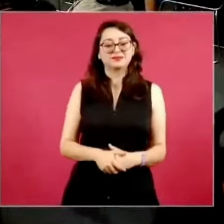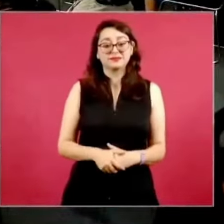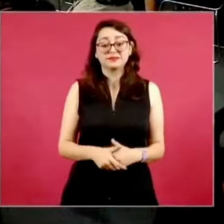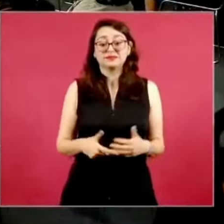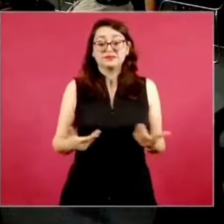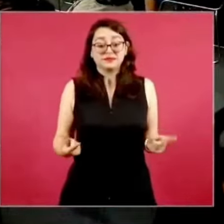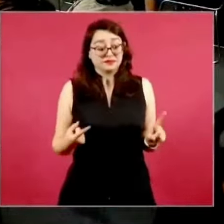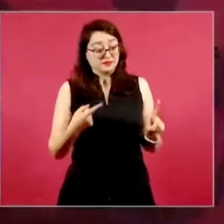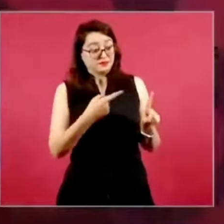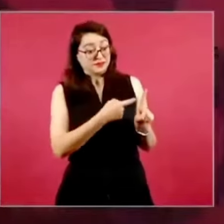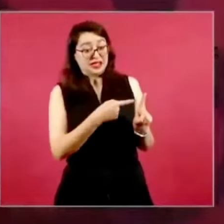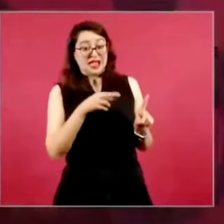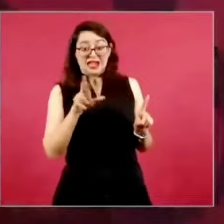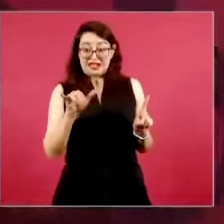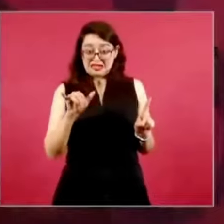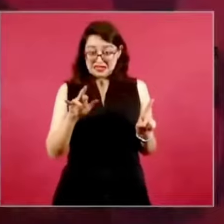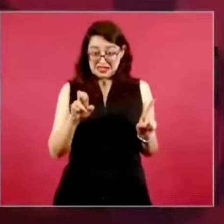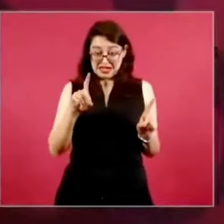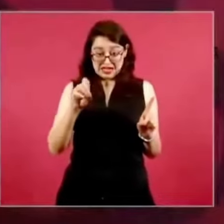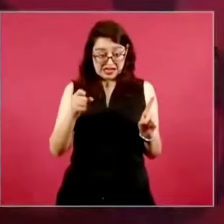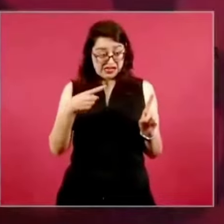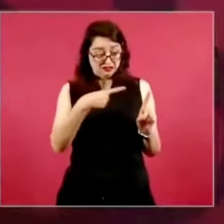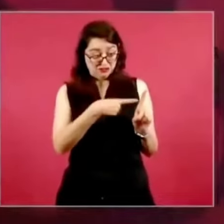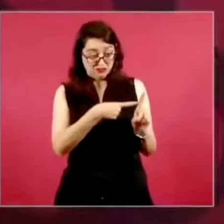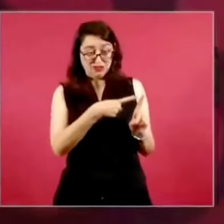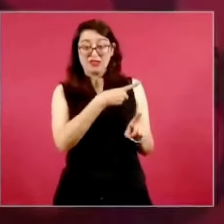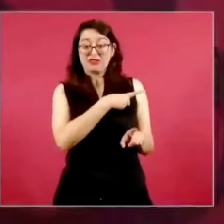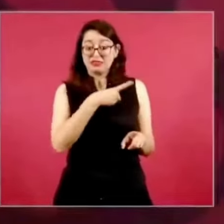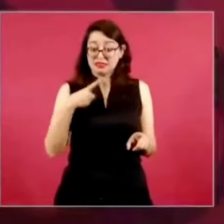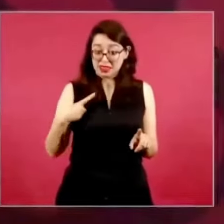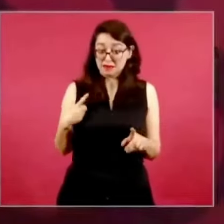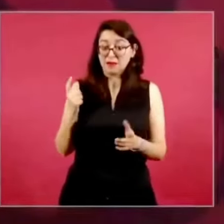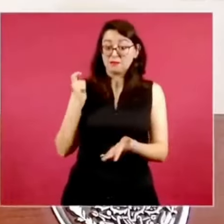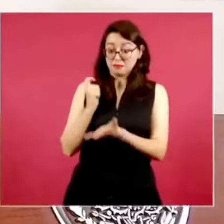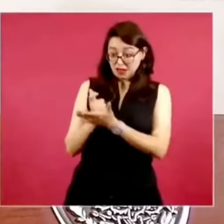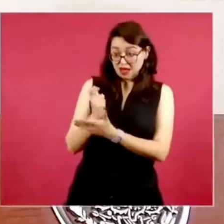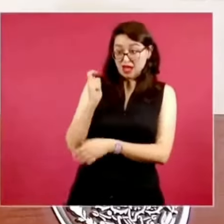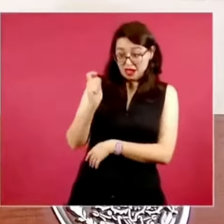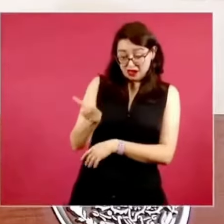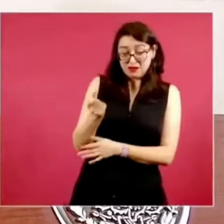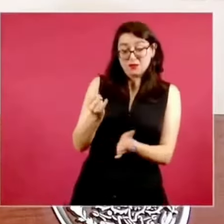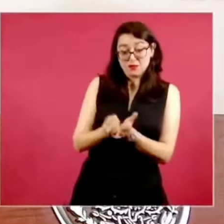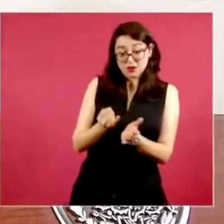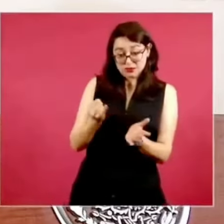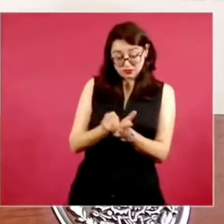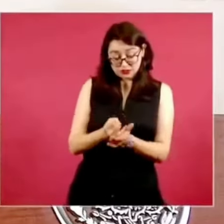Ricardo trae su empresa, pues,